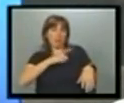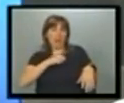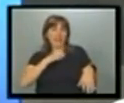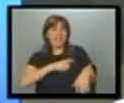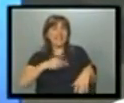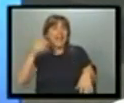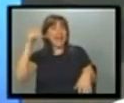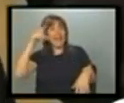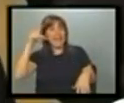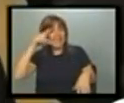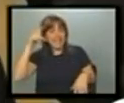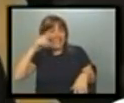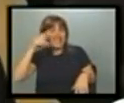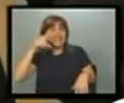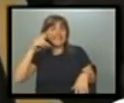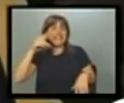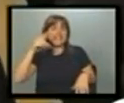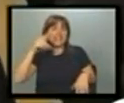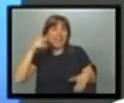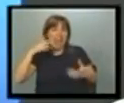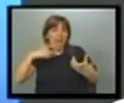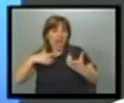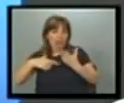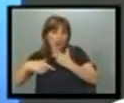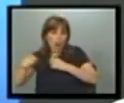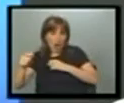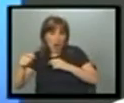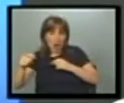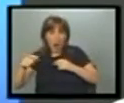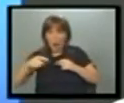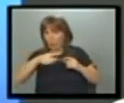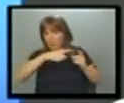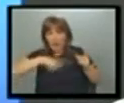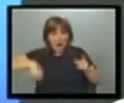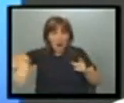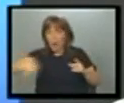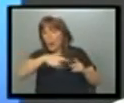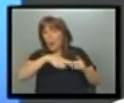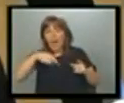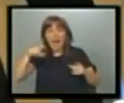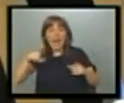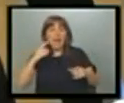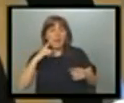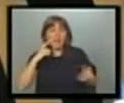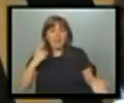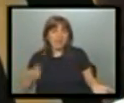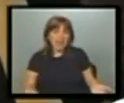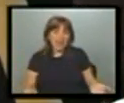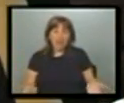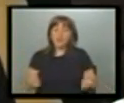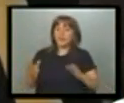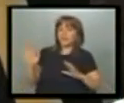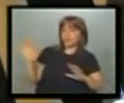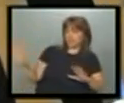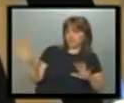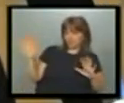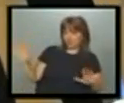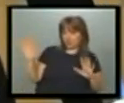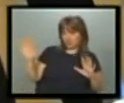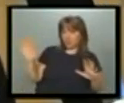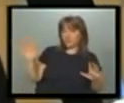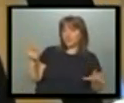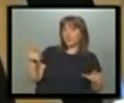Cristina como Lázaro Báez tierras fiscales por 2 pesos con 50. Bueno, a ver, el primer cálculo que hay es que compraban